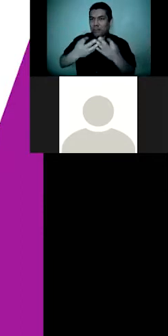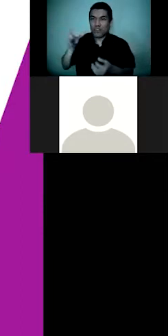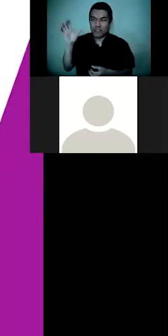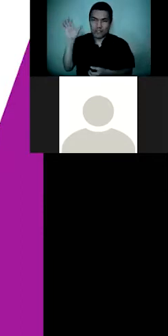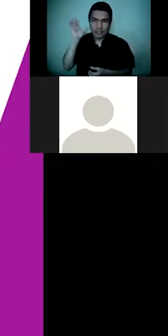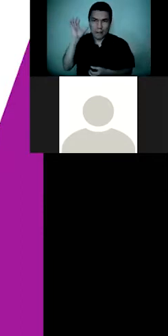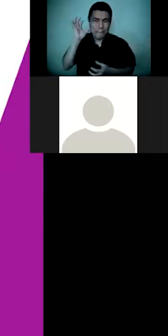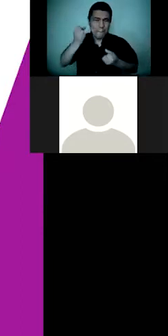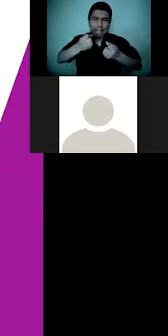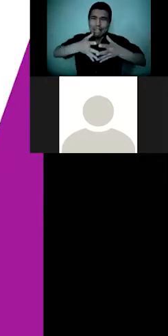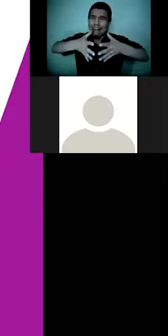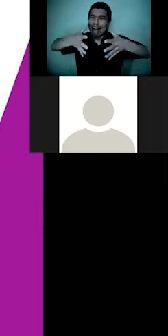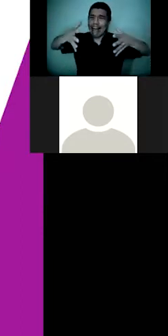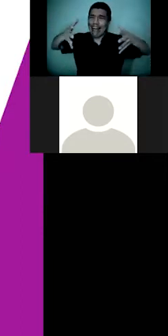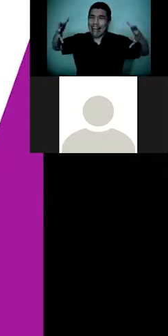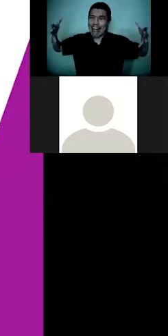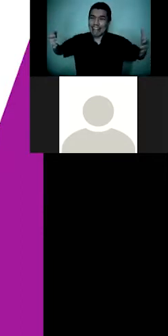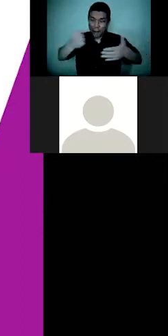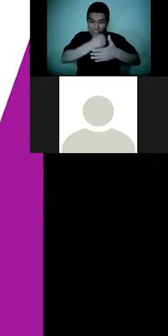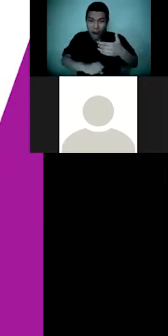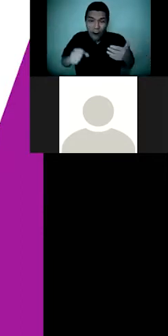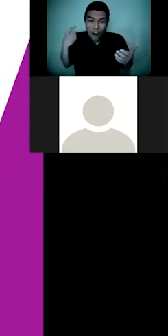muchísimas personas, familias, oyentes